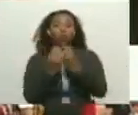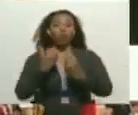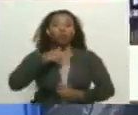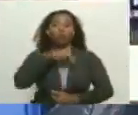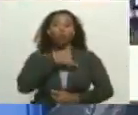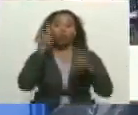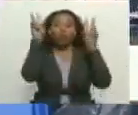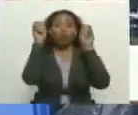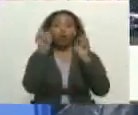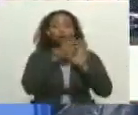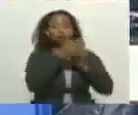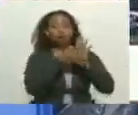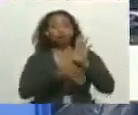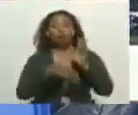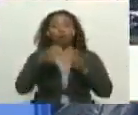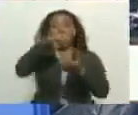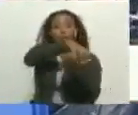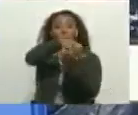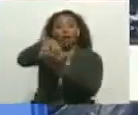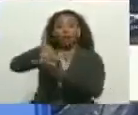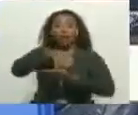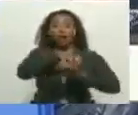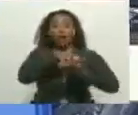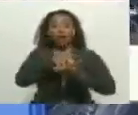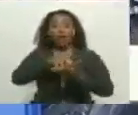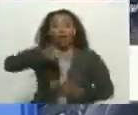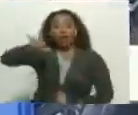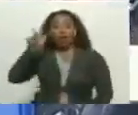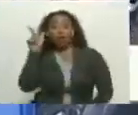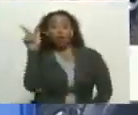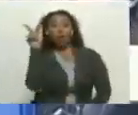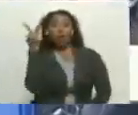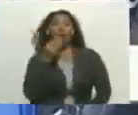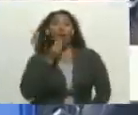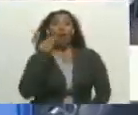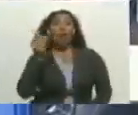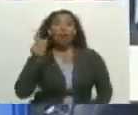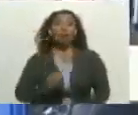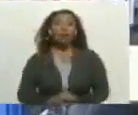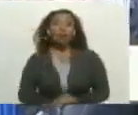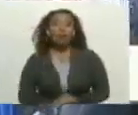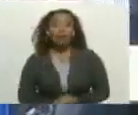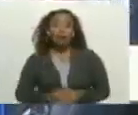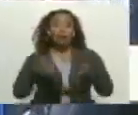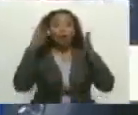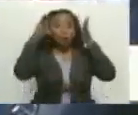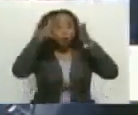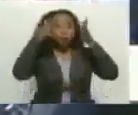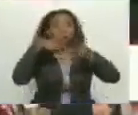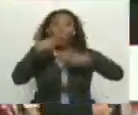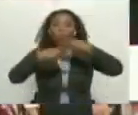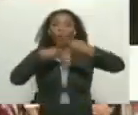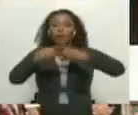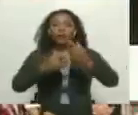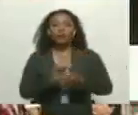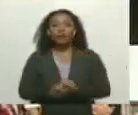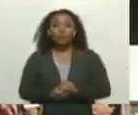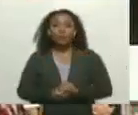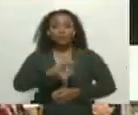nueva estructura estadal de la JPSUV, al Consejo Político, a